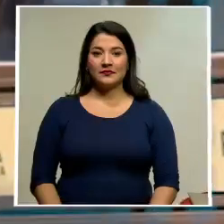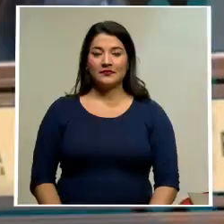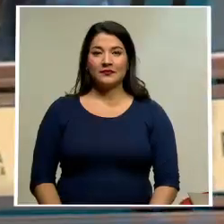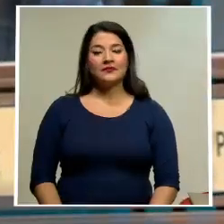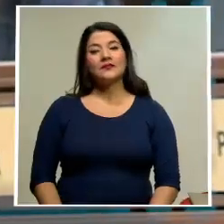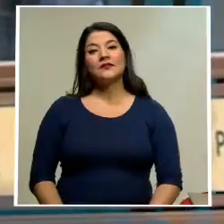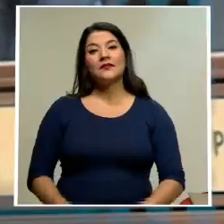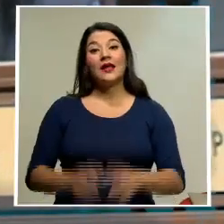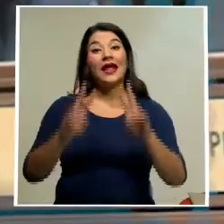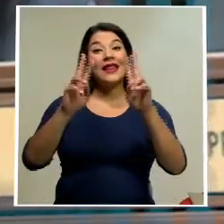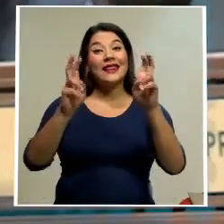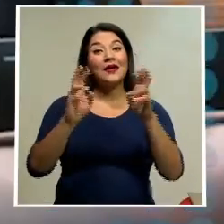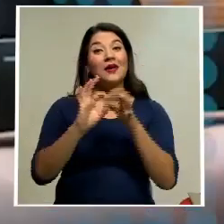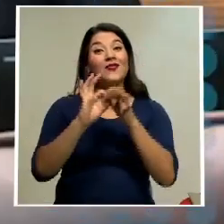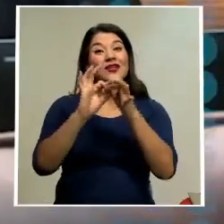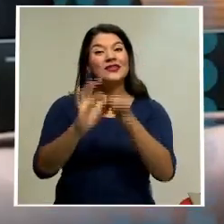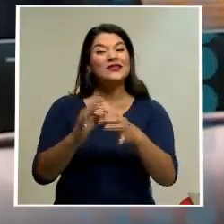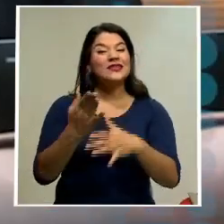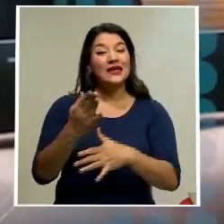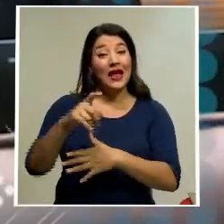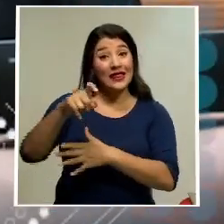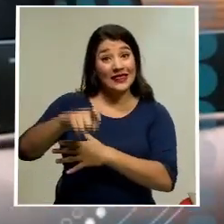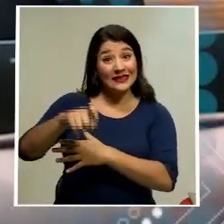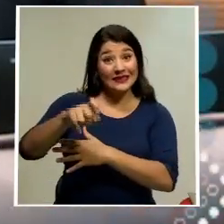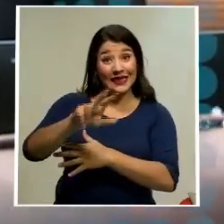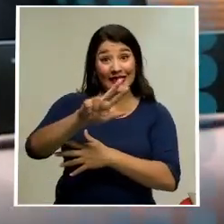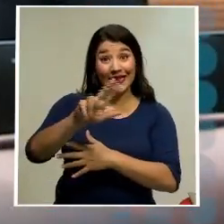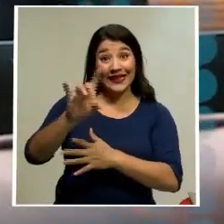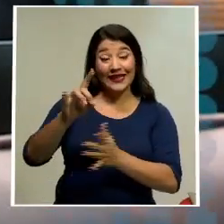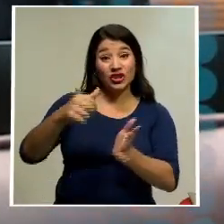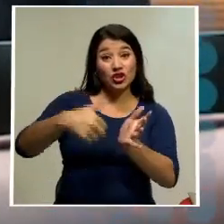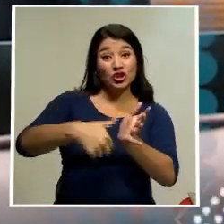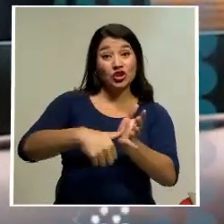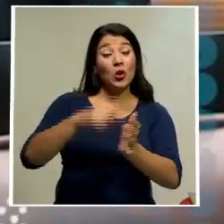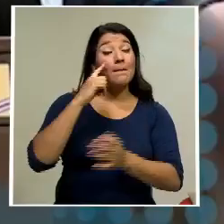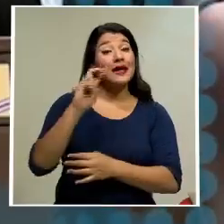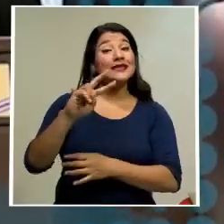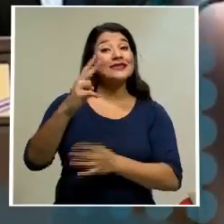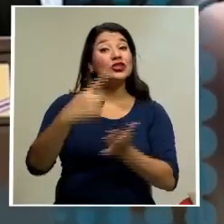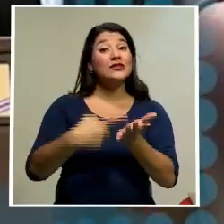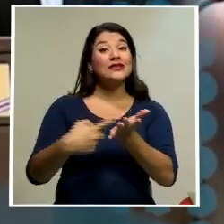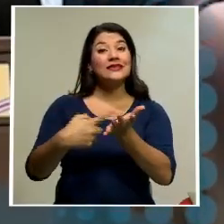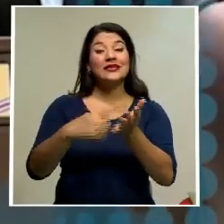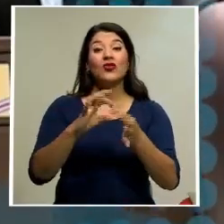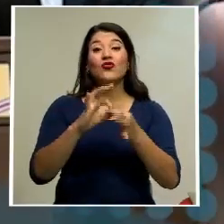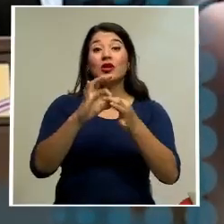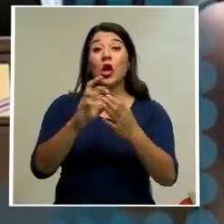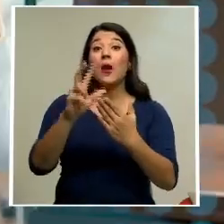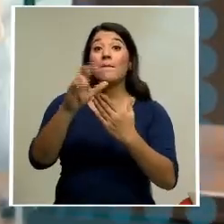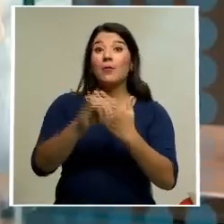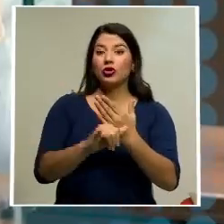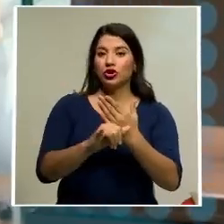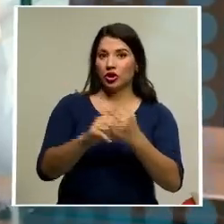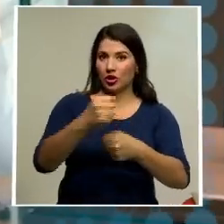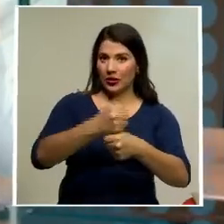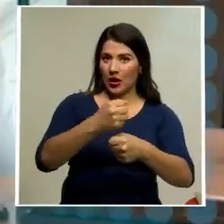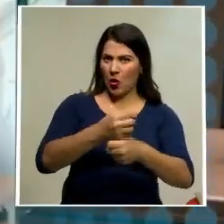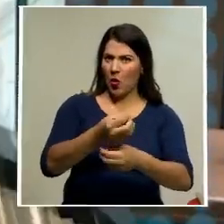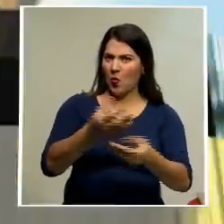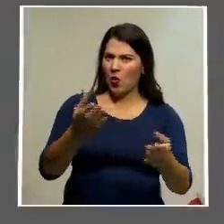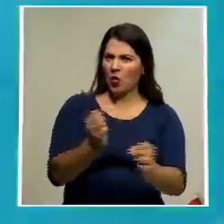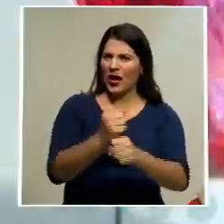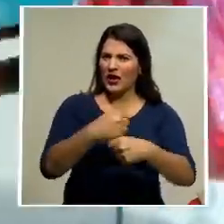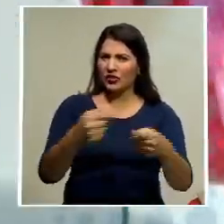El tema sobre la necesidad de requerir 38 votos para el segundo debate del proyecto de empleo público generó división y dudas en el